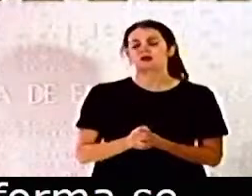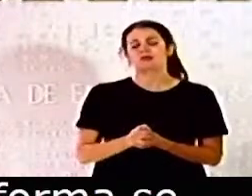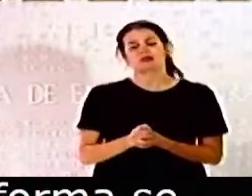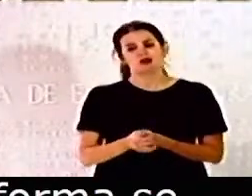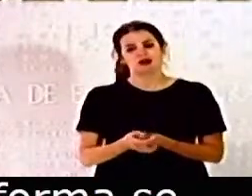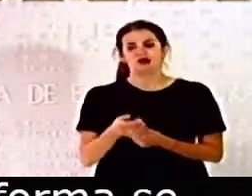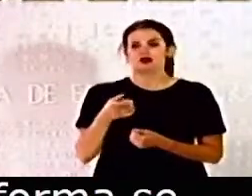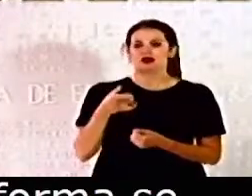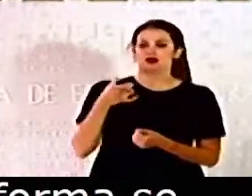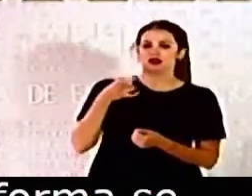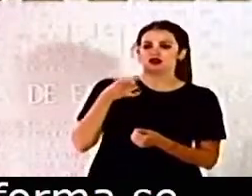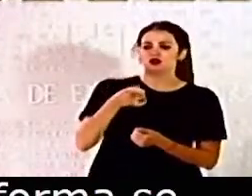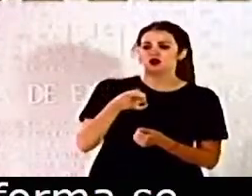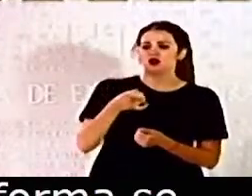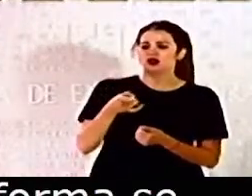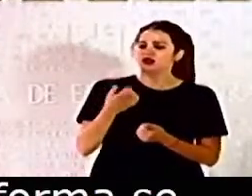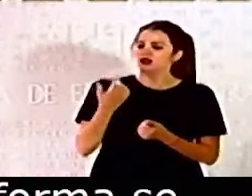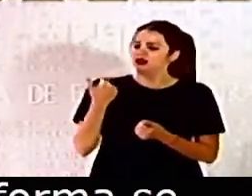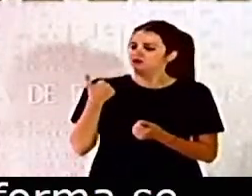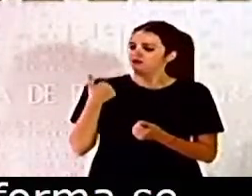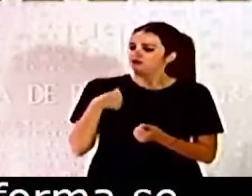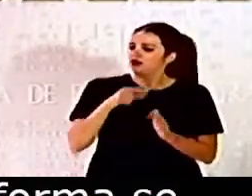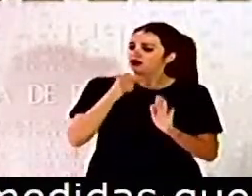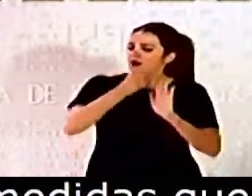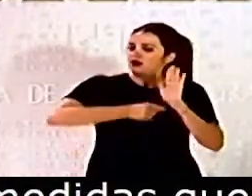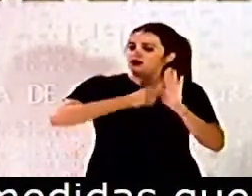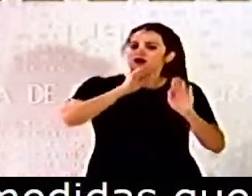Eso también es un gesto de responsabilidad, ¿eh?